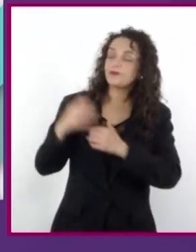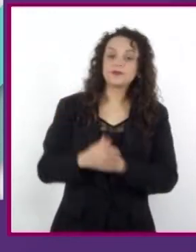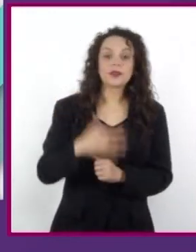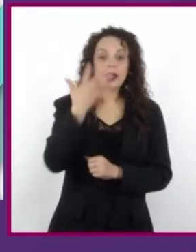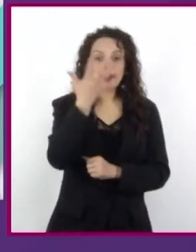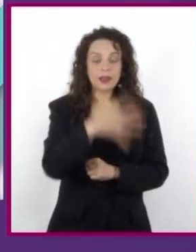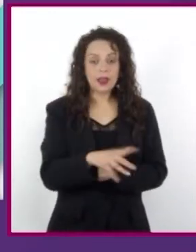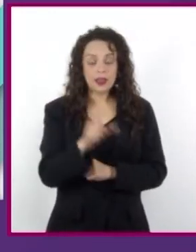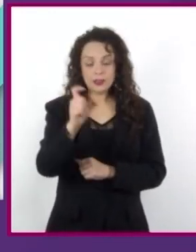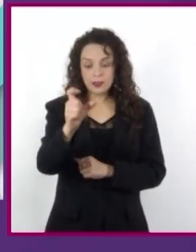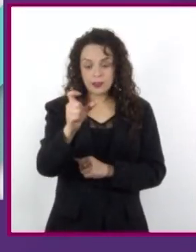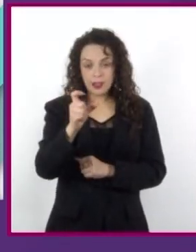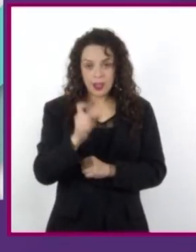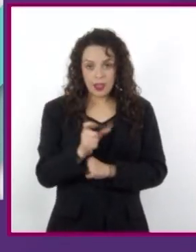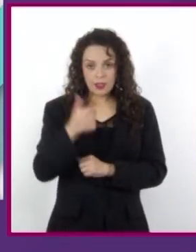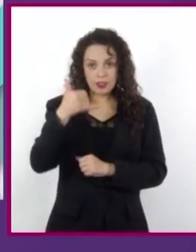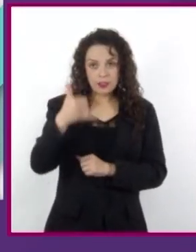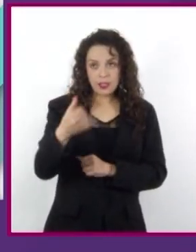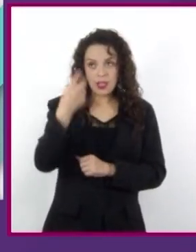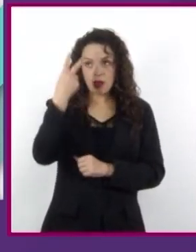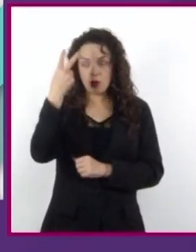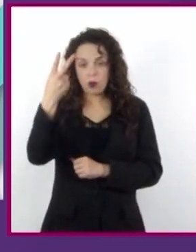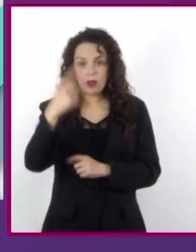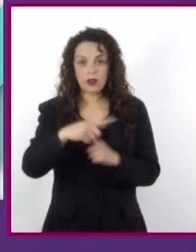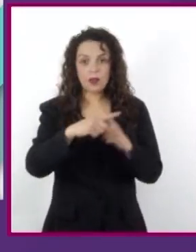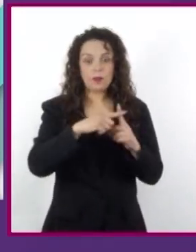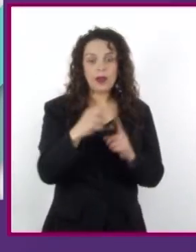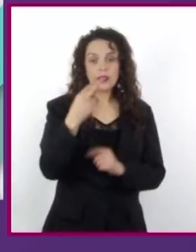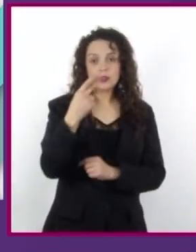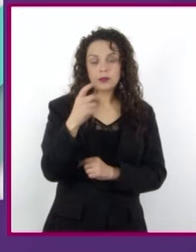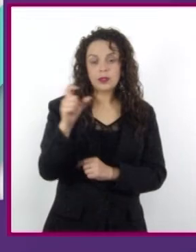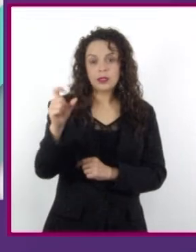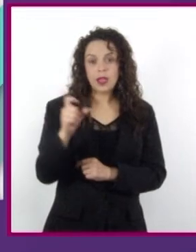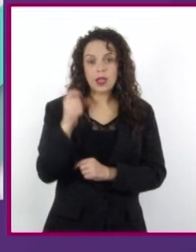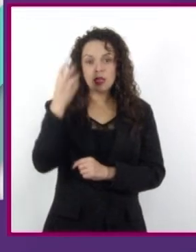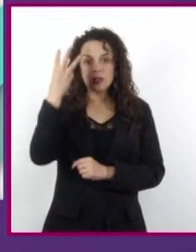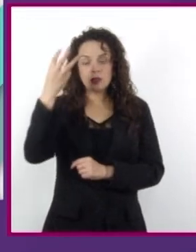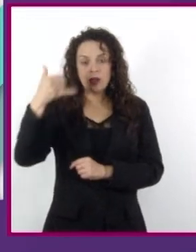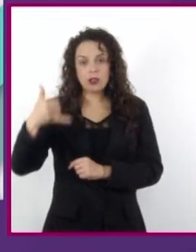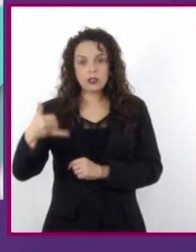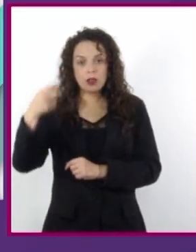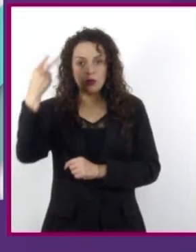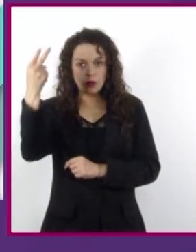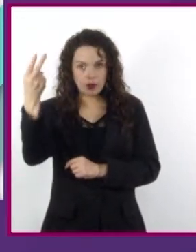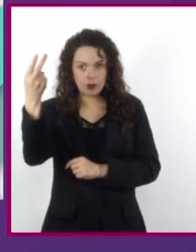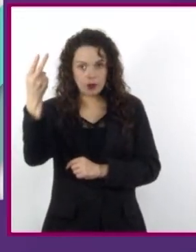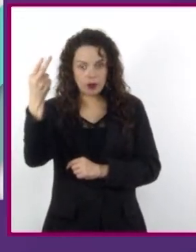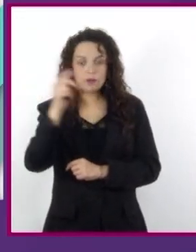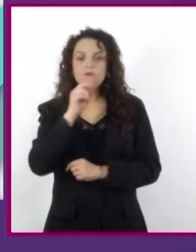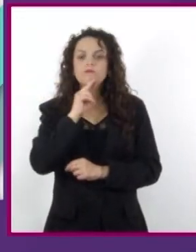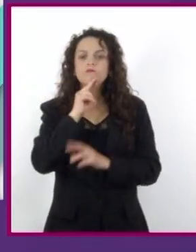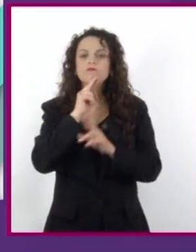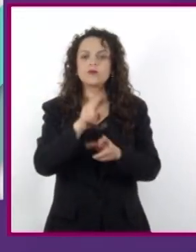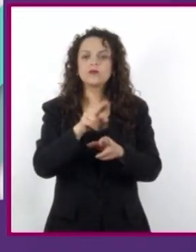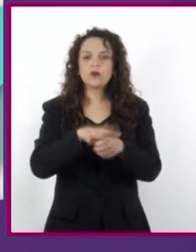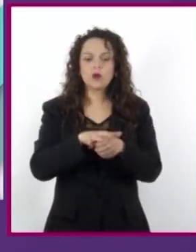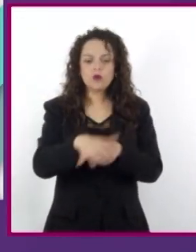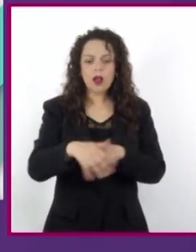10xy al cuadrado más 25x al cubo y al cuadrado es igual